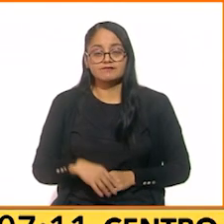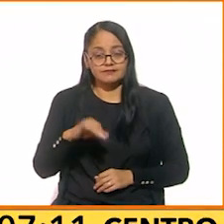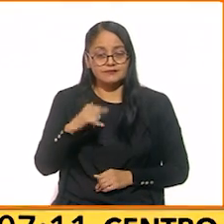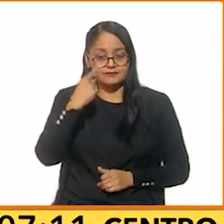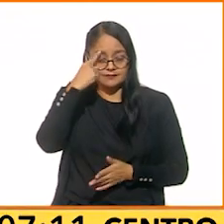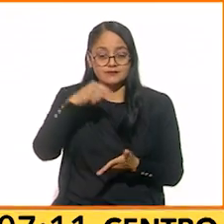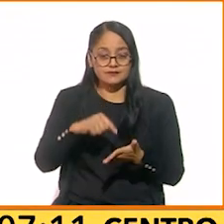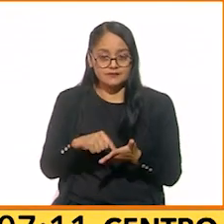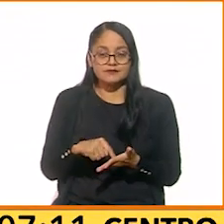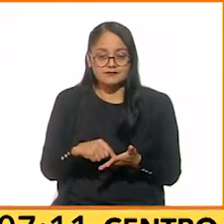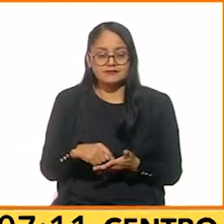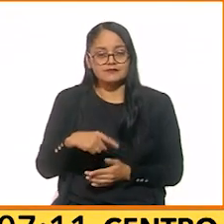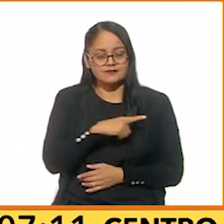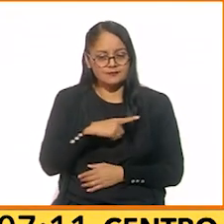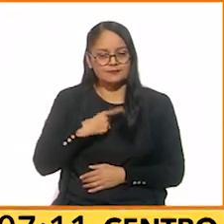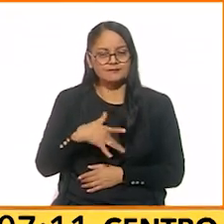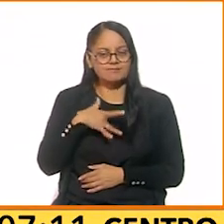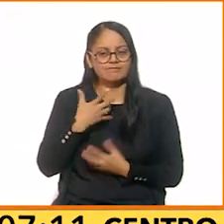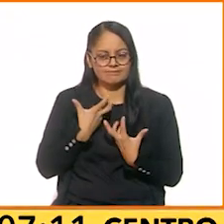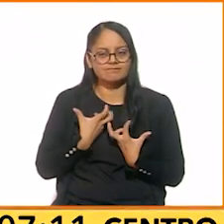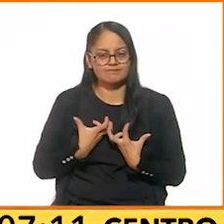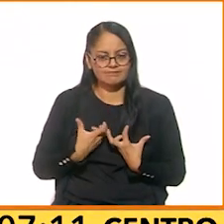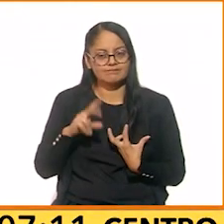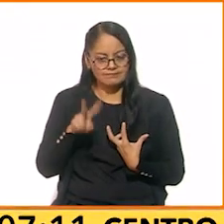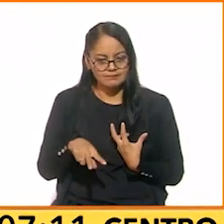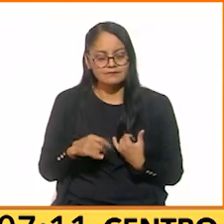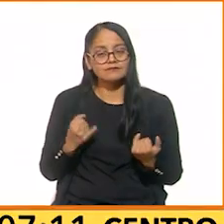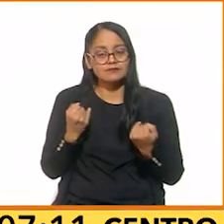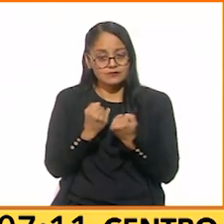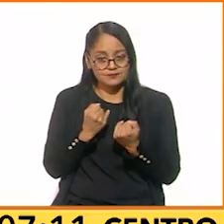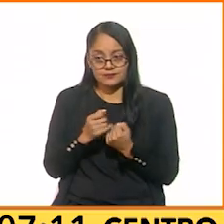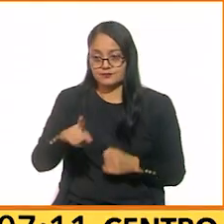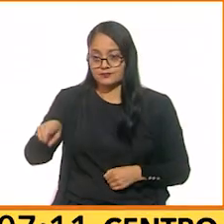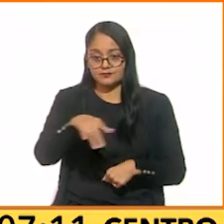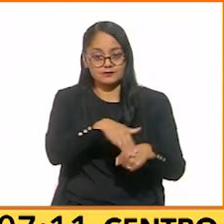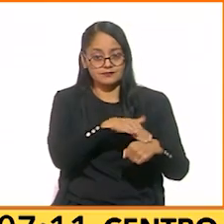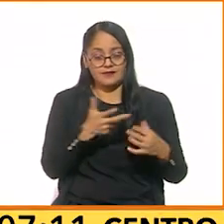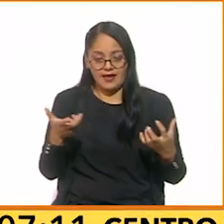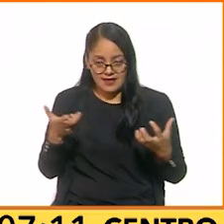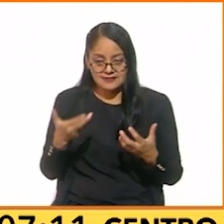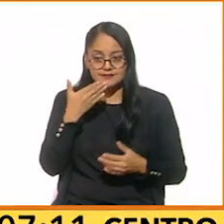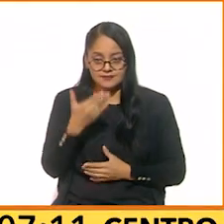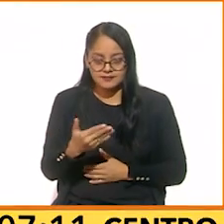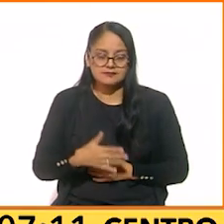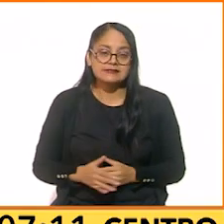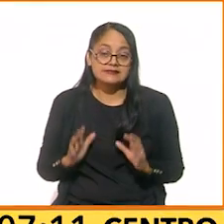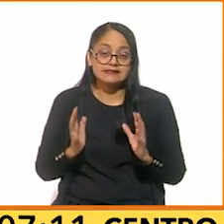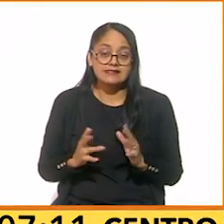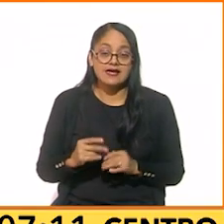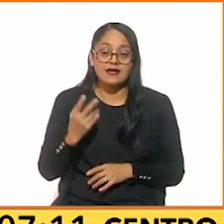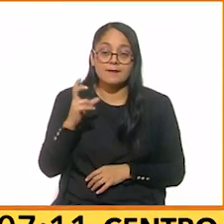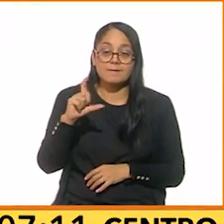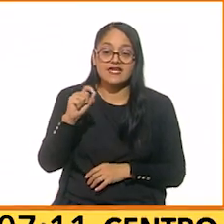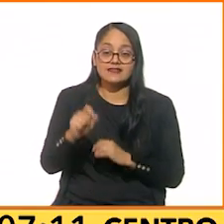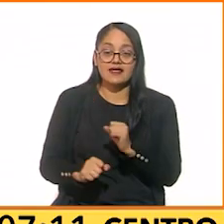yo creo que tenemos que dolernos y al mismo tiempo llamar a la acción. Tenemos ya pues casi